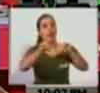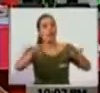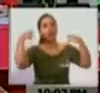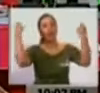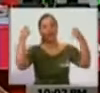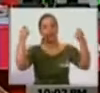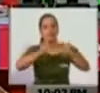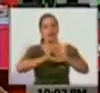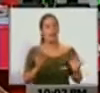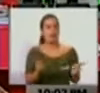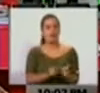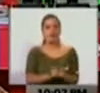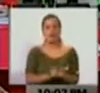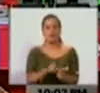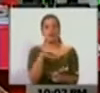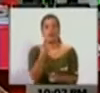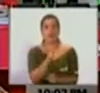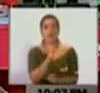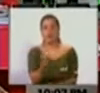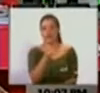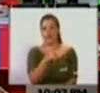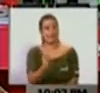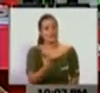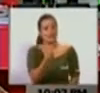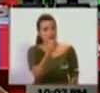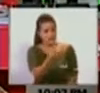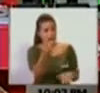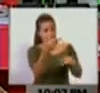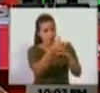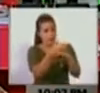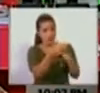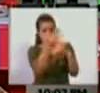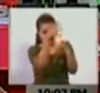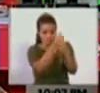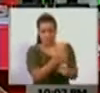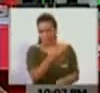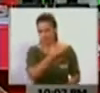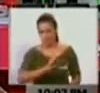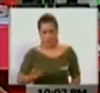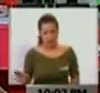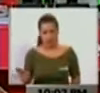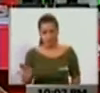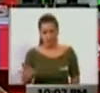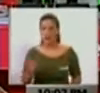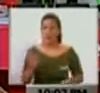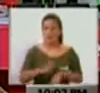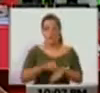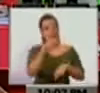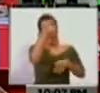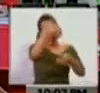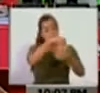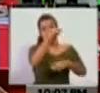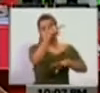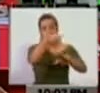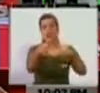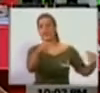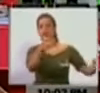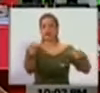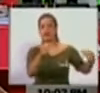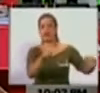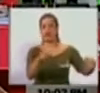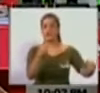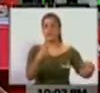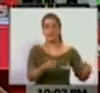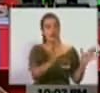Y termina, ya nadie cree en sus gobernantes, porque el debate de la corrupción se ha convertido en el debate de las élites